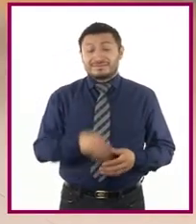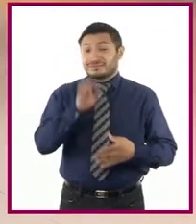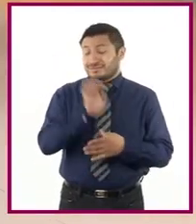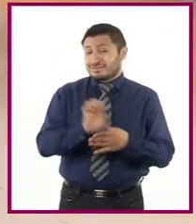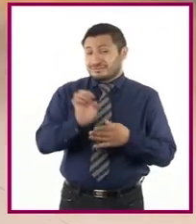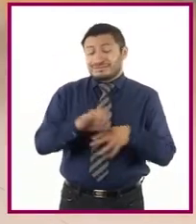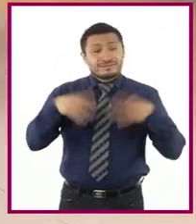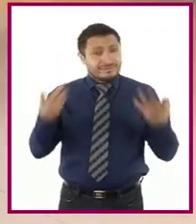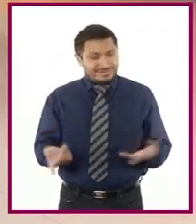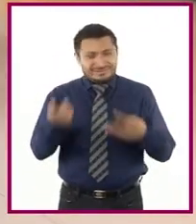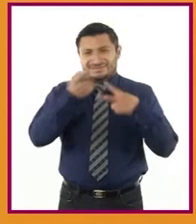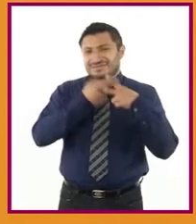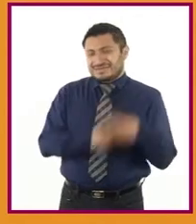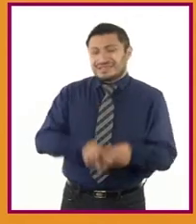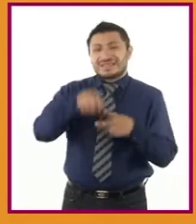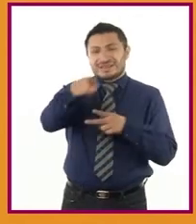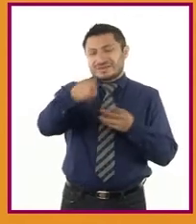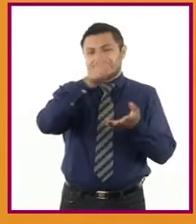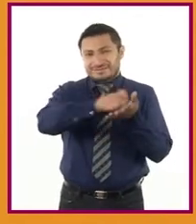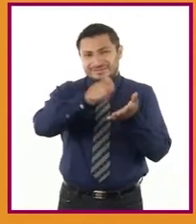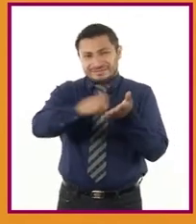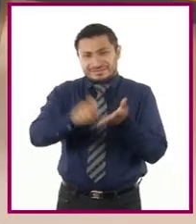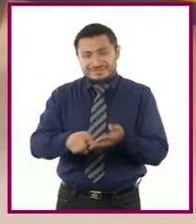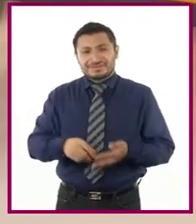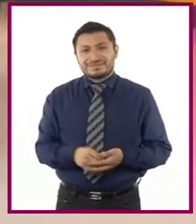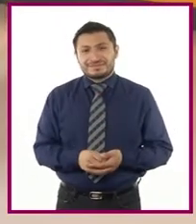Entonces, comencemos con tu planeación.